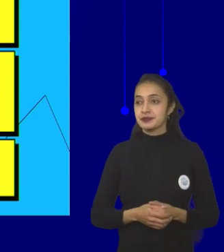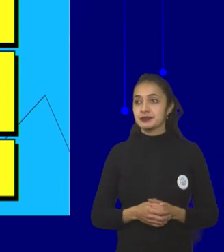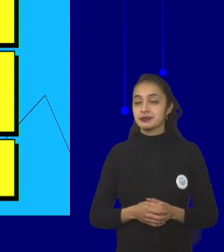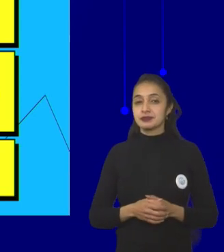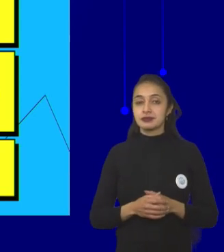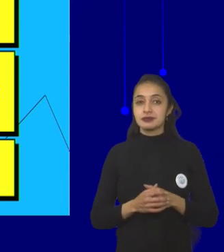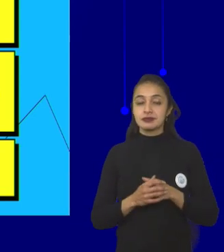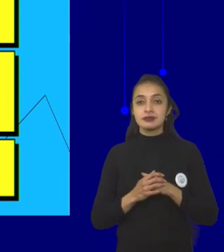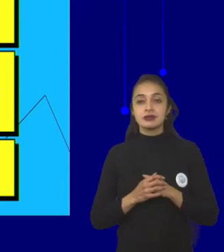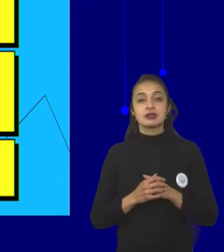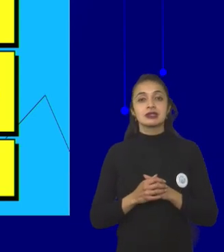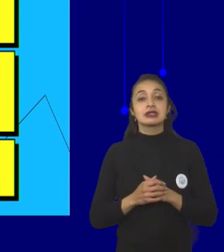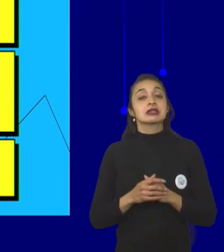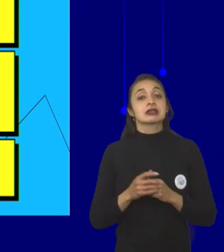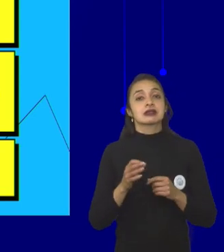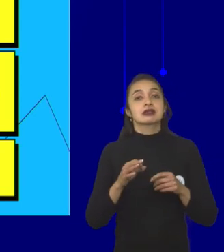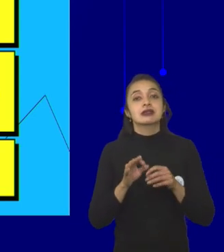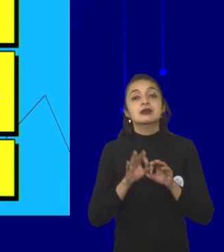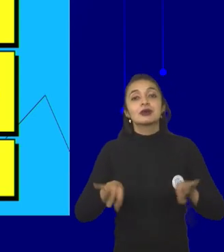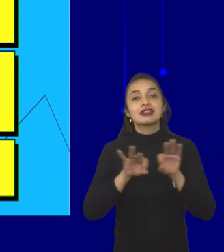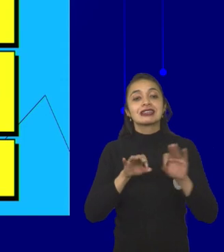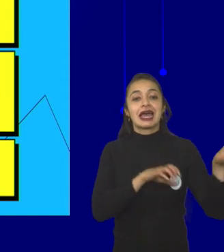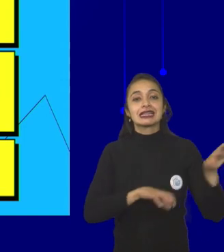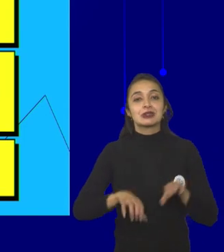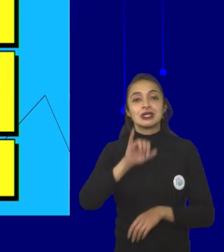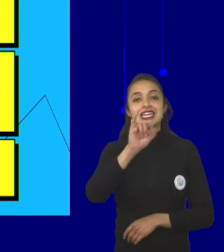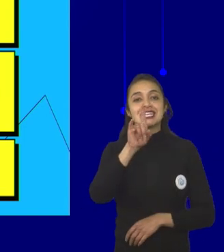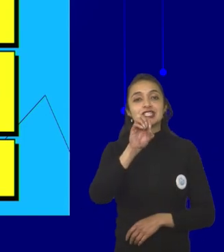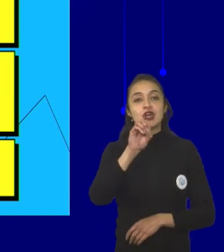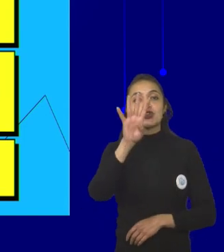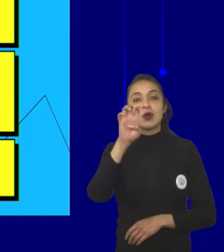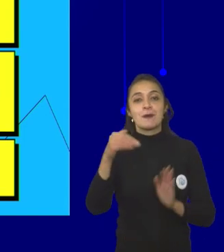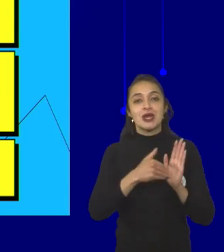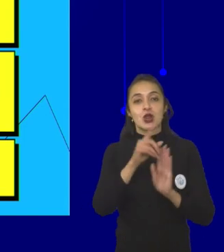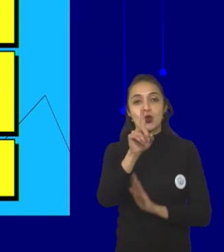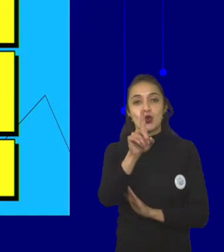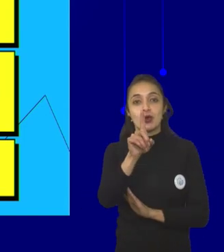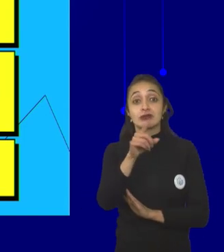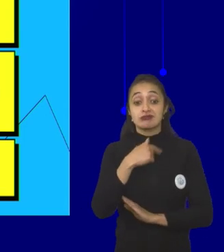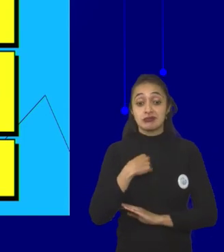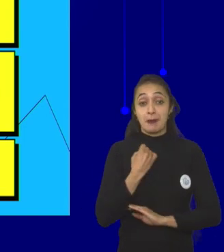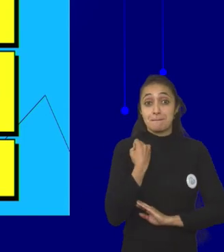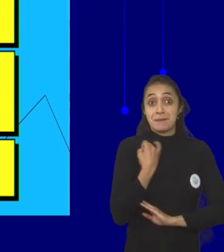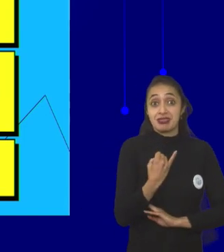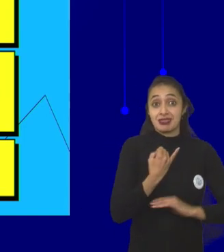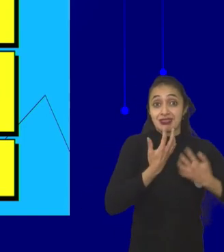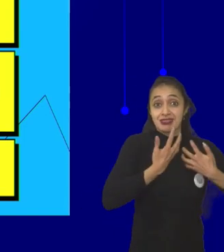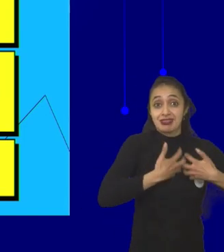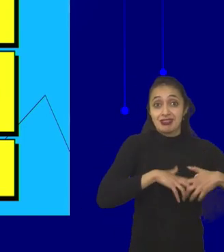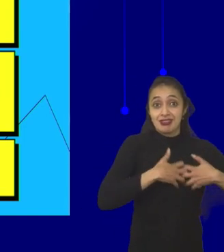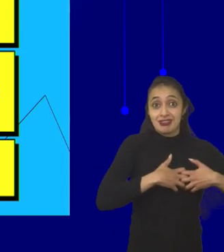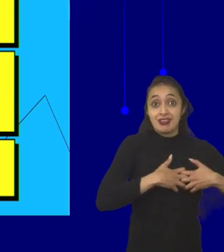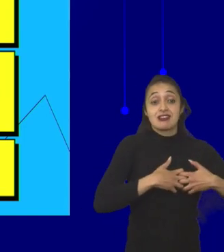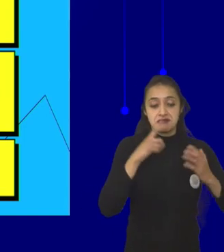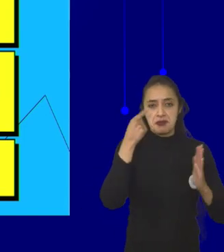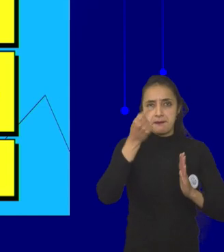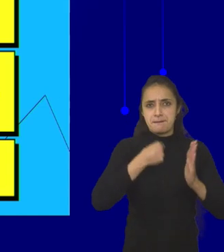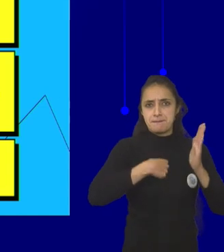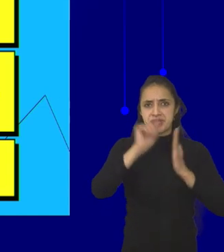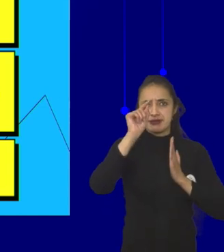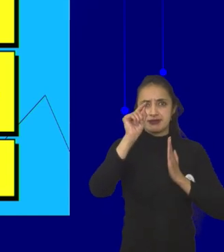Y actitud ISO 9001. Nosotros somos la única compañía de Latinoamérica que somos ISO